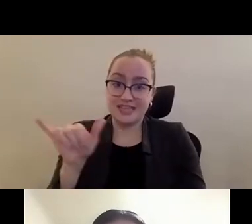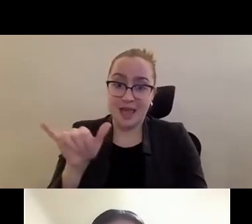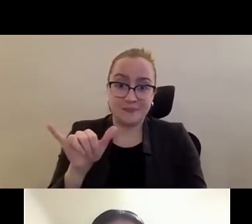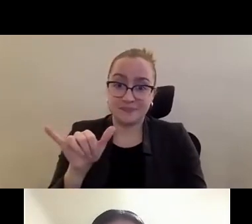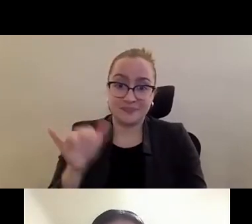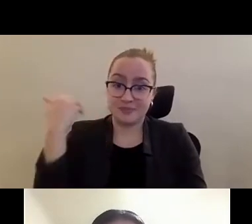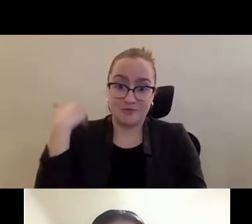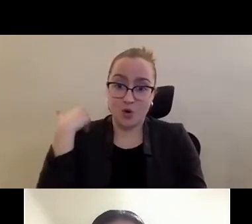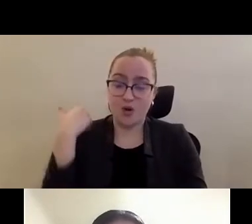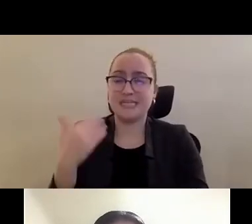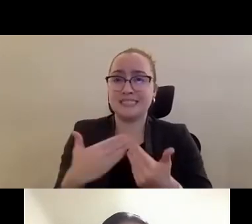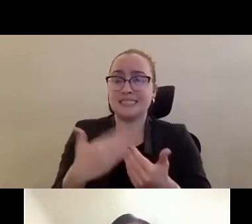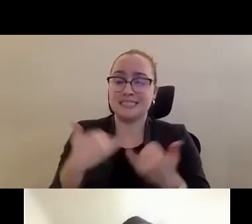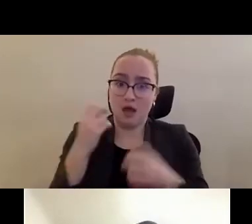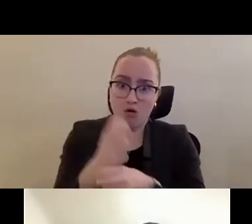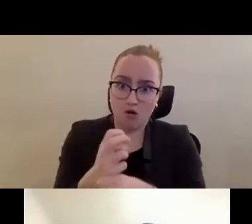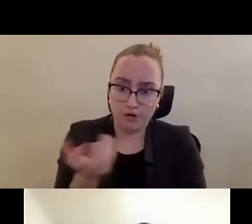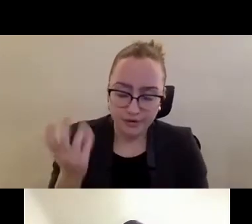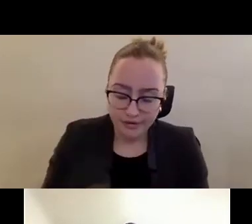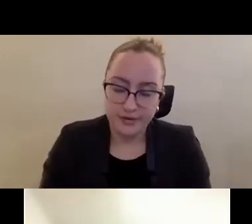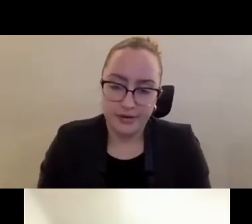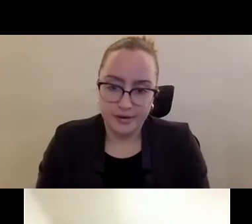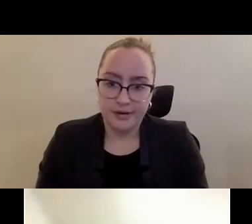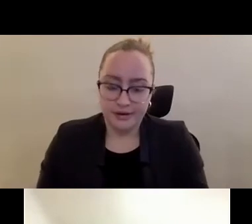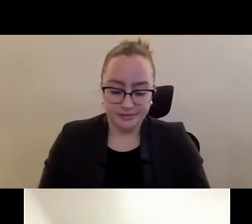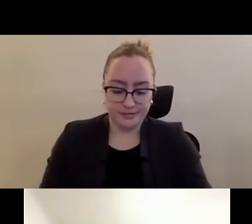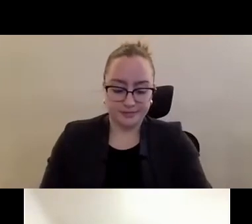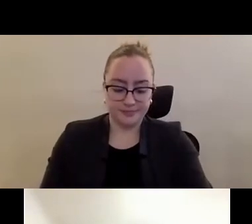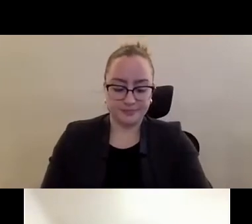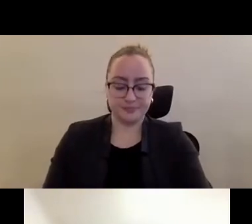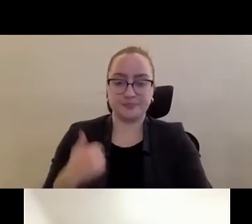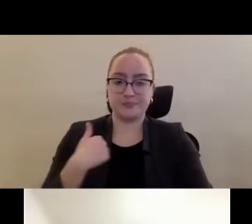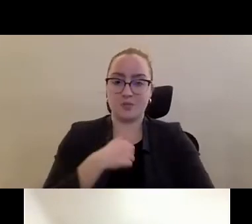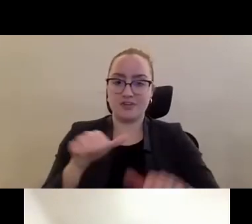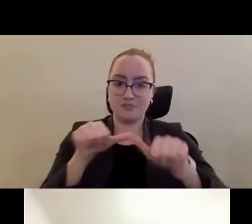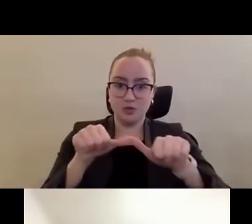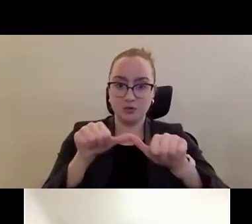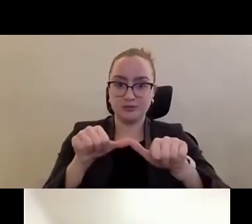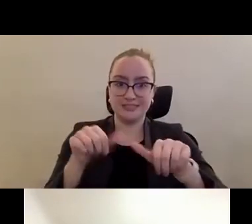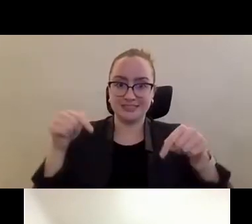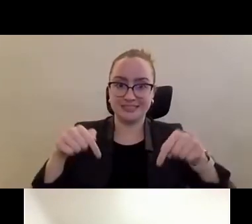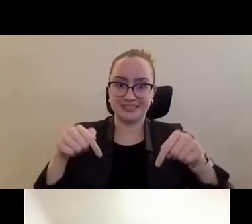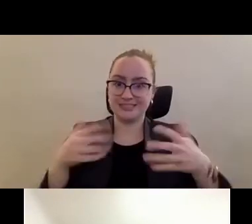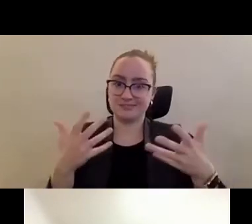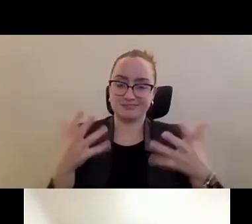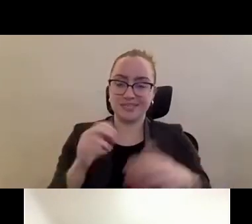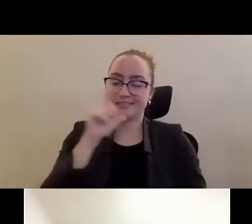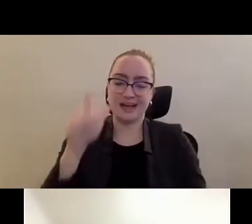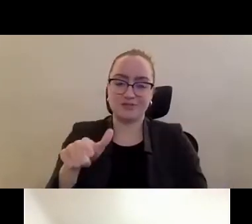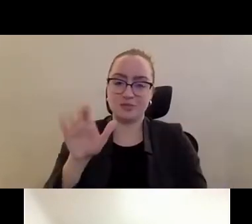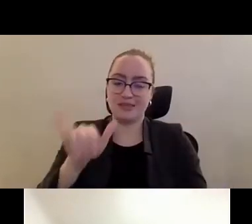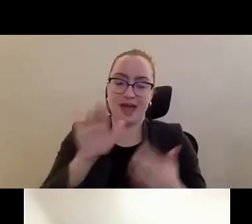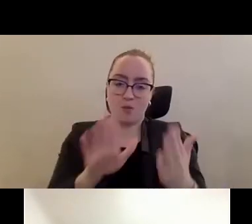migrante temporario quiere decir que eso como que empujó a que gente